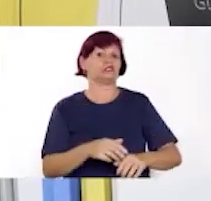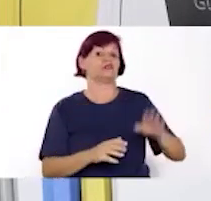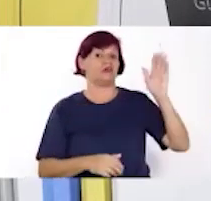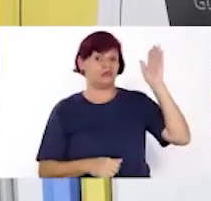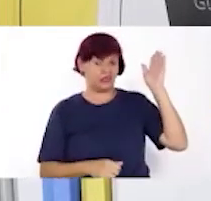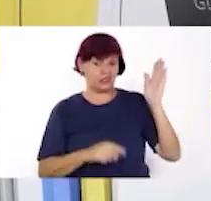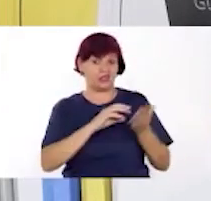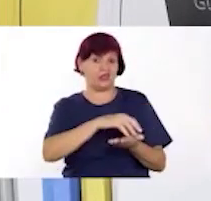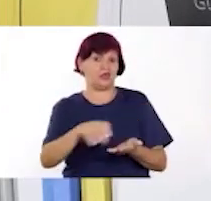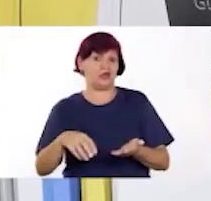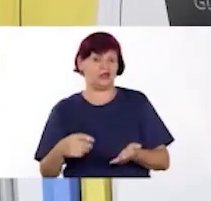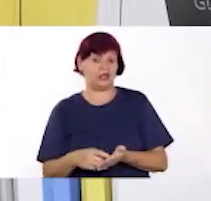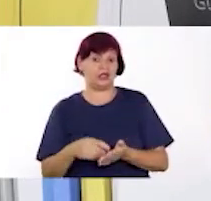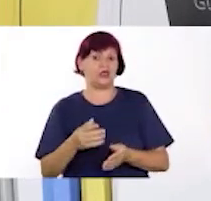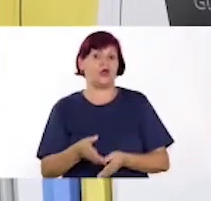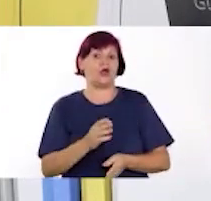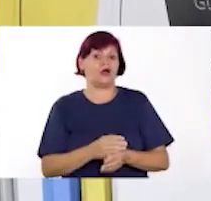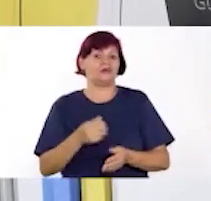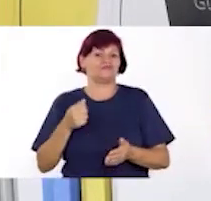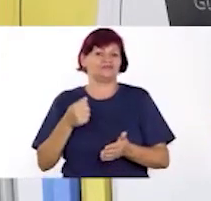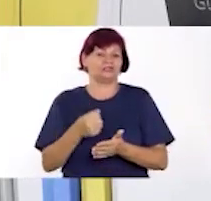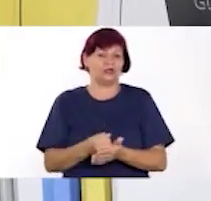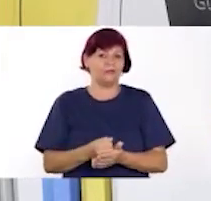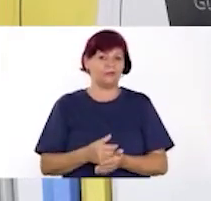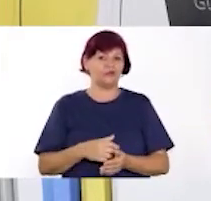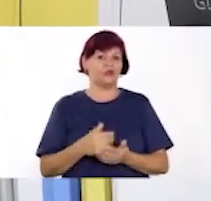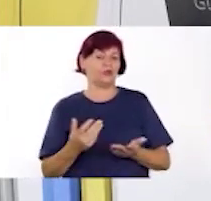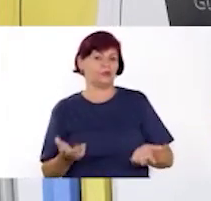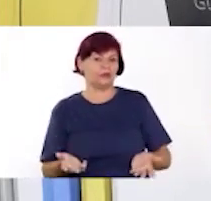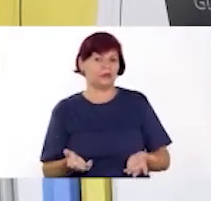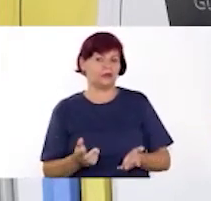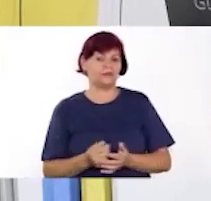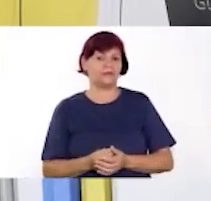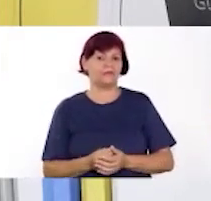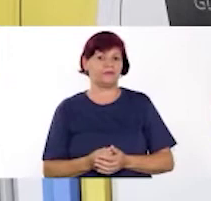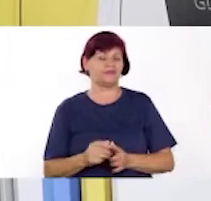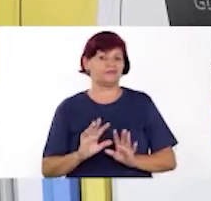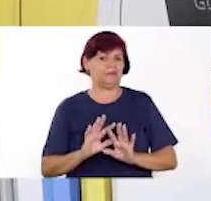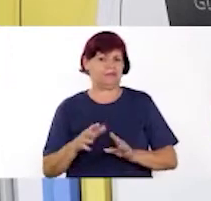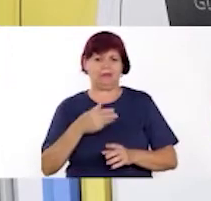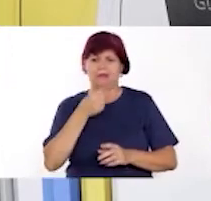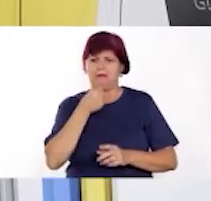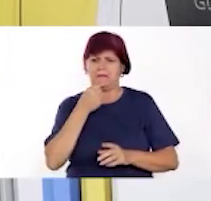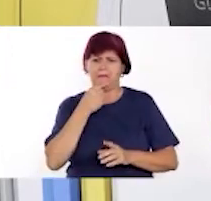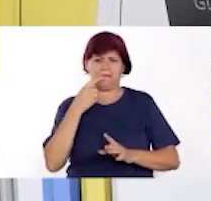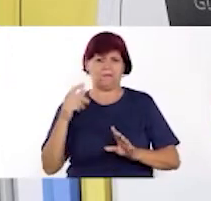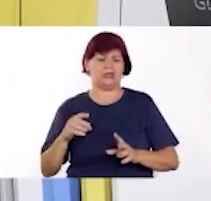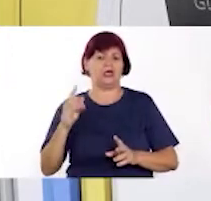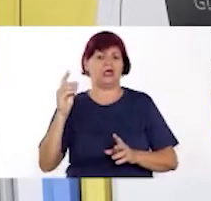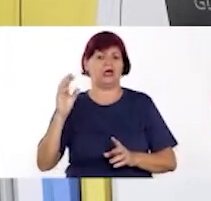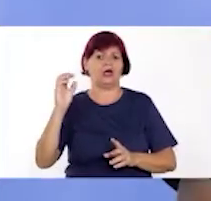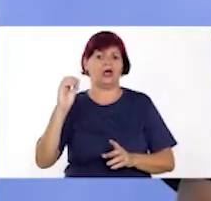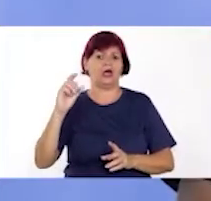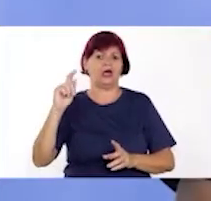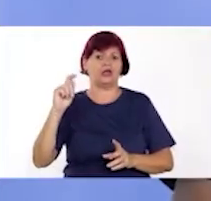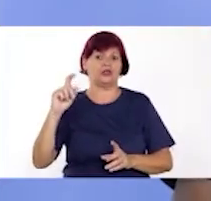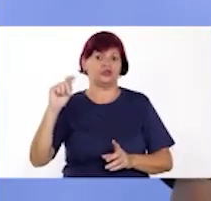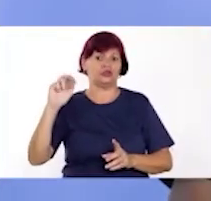de izquierda en la región, han reimpulsado la ya obsoleta doctrina